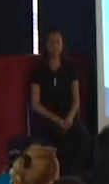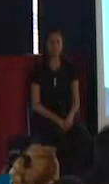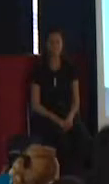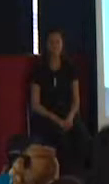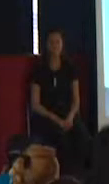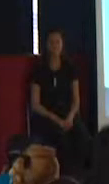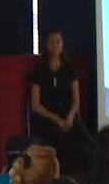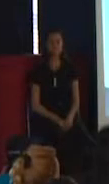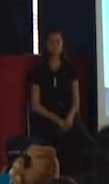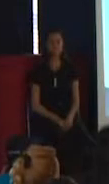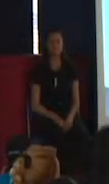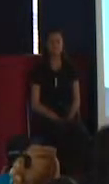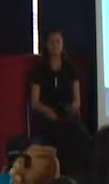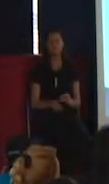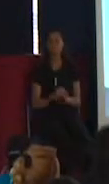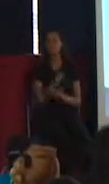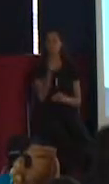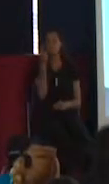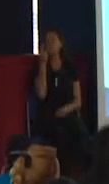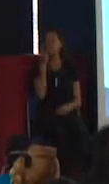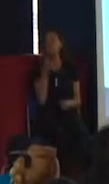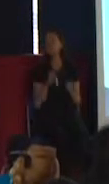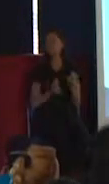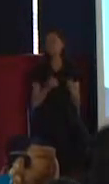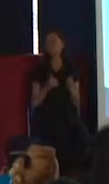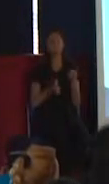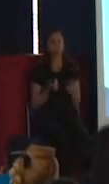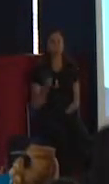¿Qué otra cosa podemos mirar?